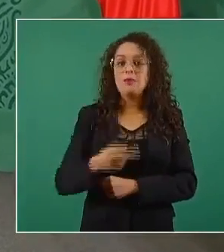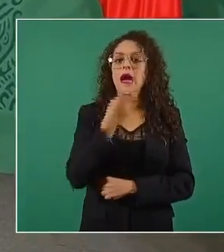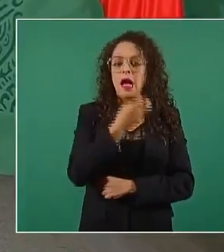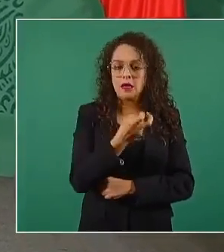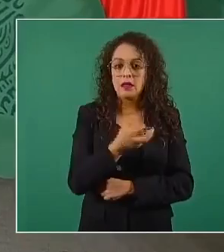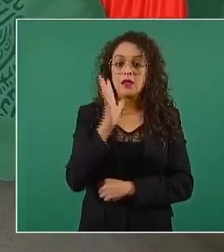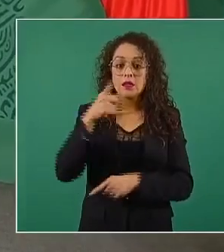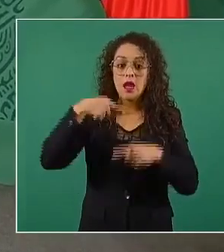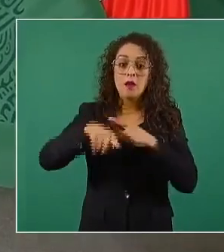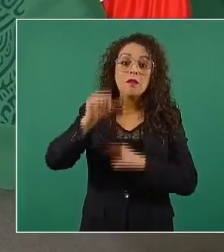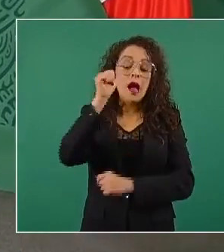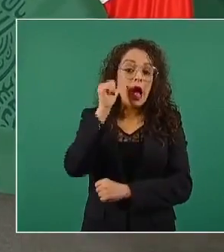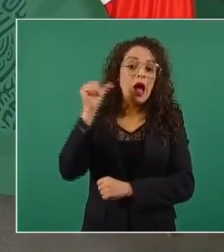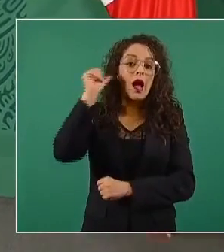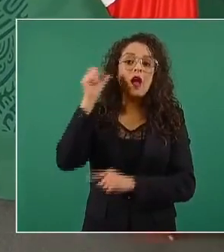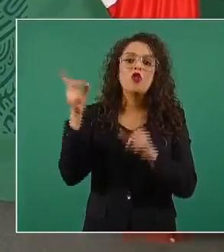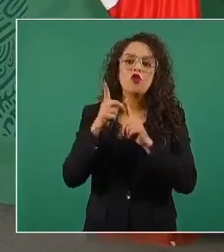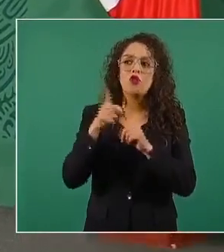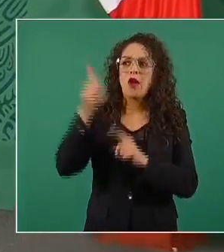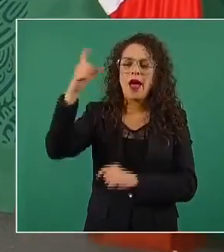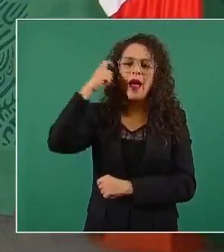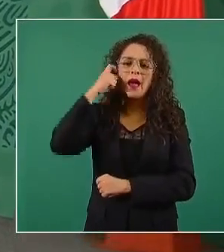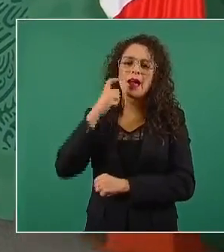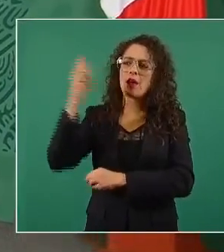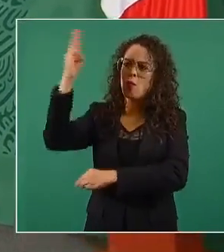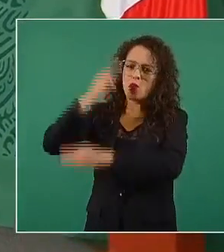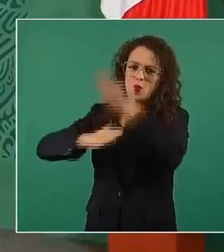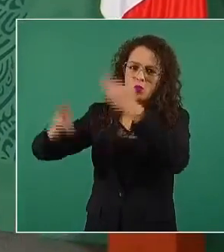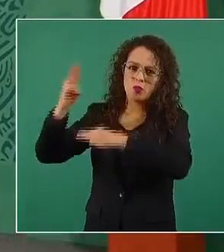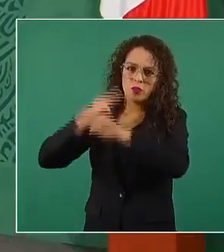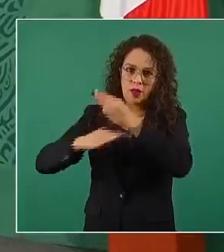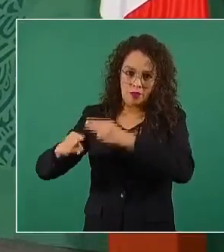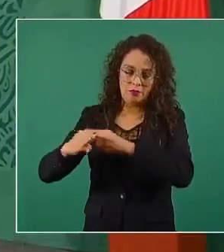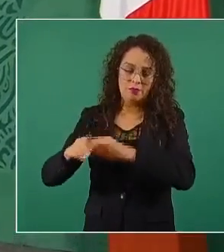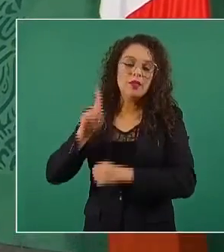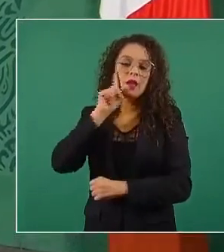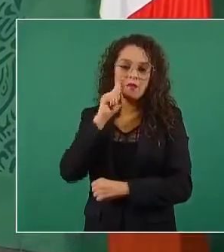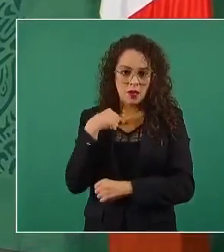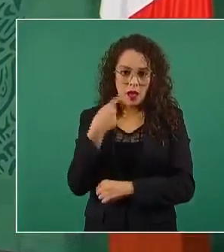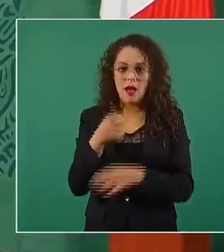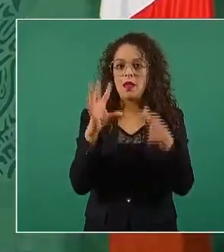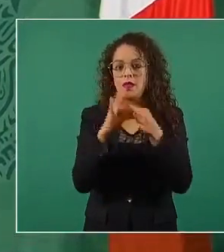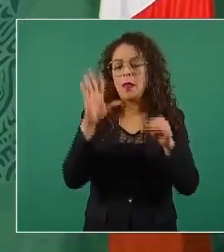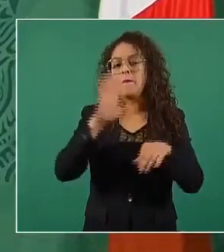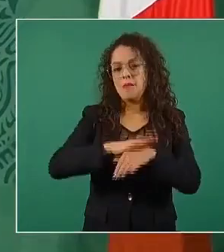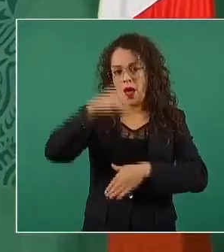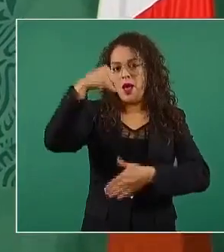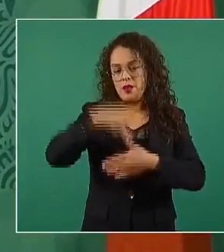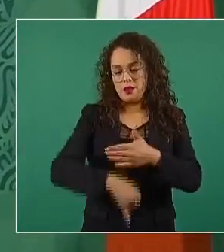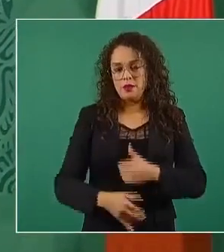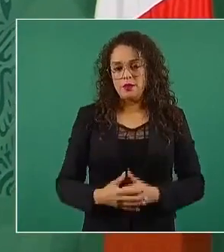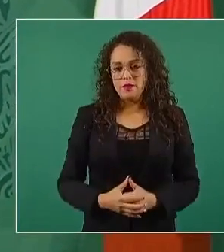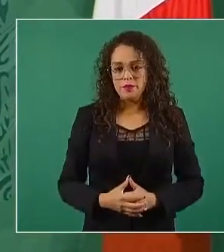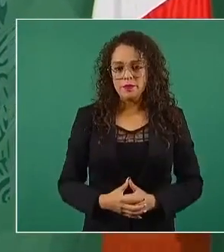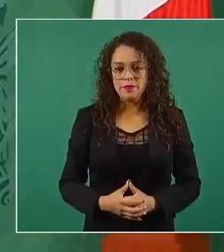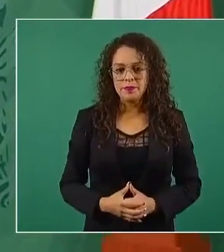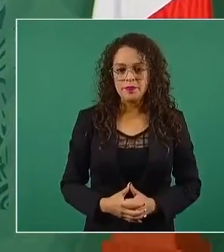en la montaña de Guerrero. Entonces mañana se les va a explicar.